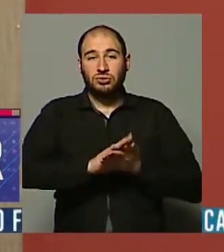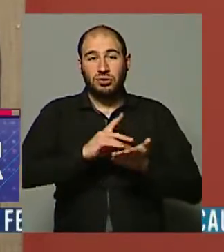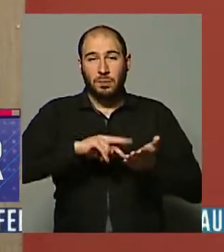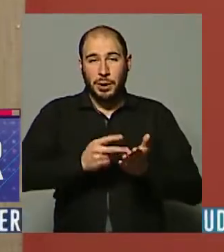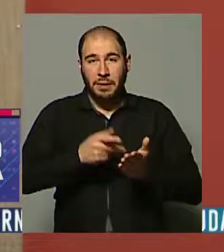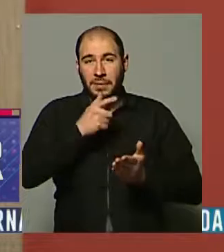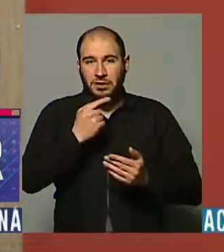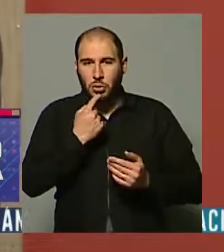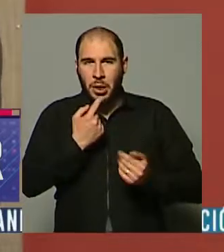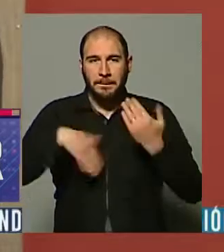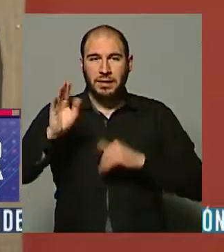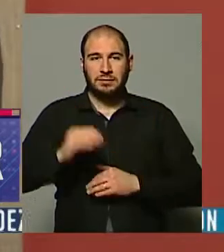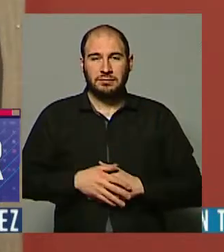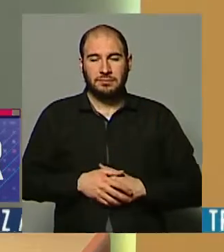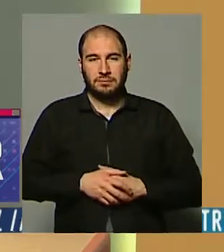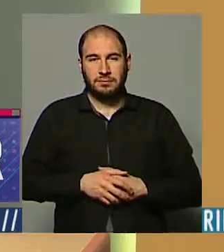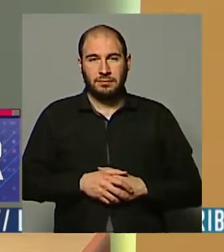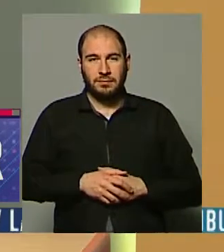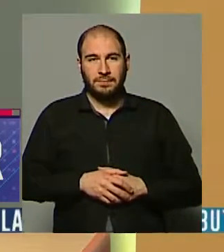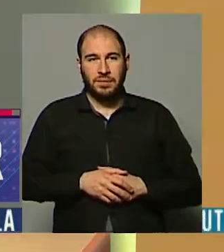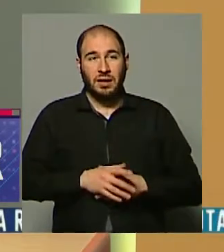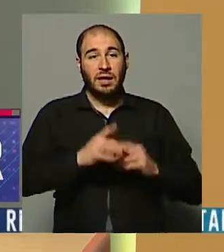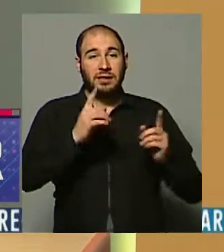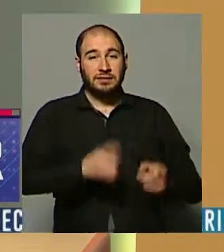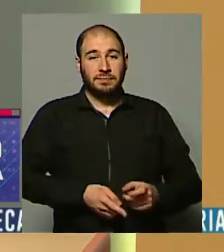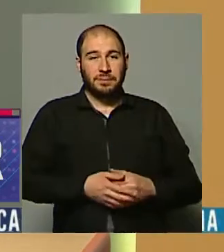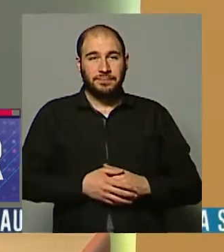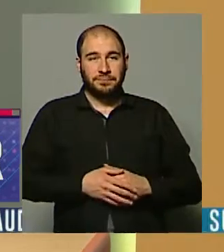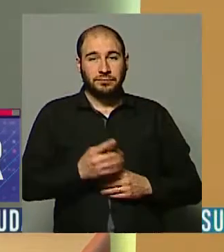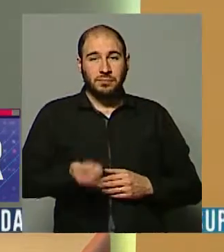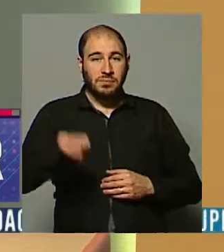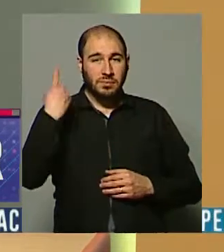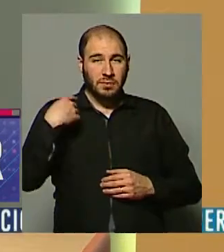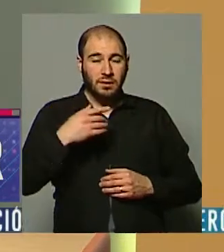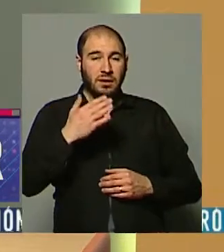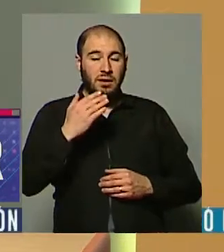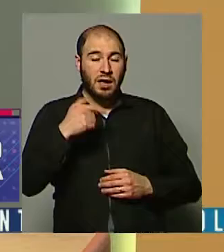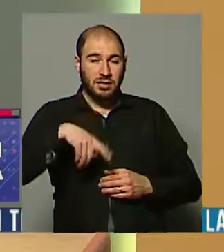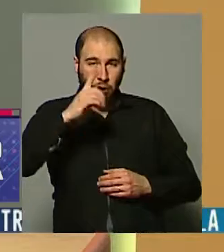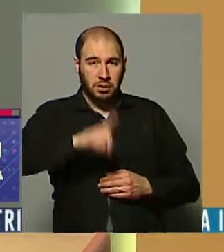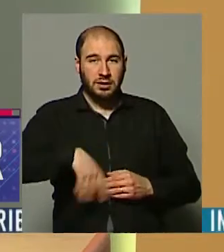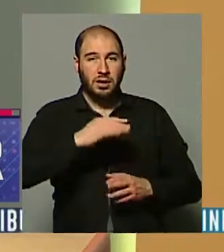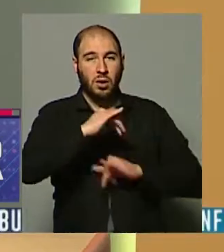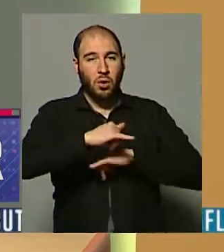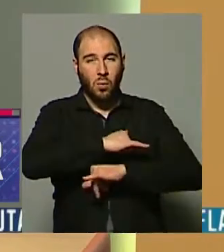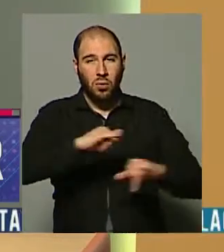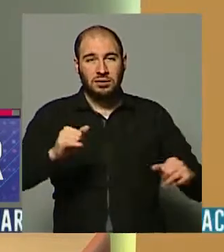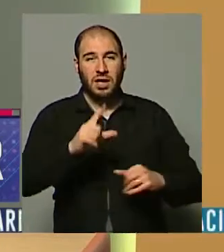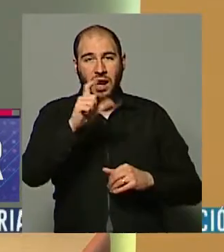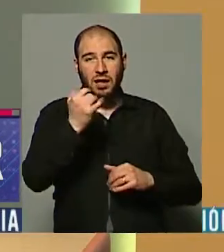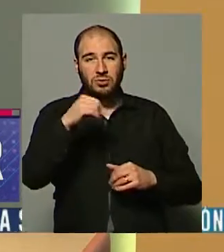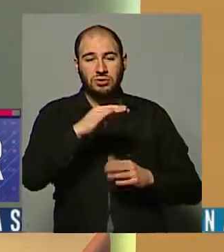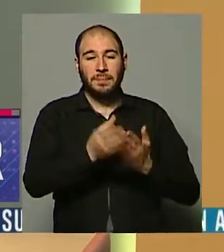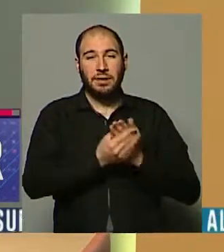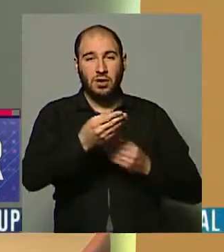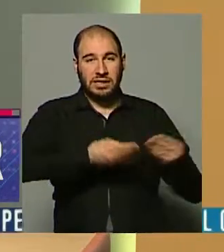problema genera mucha más incertidumbre. Bien, también ayer durante la jornada, durante todo el día, salieron a hablar Lacunza, el nuevo ministro